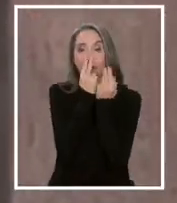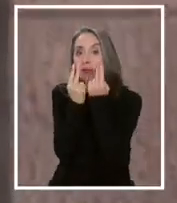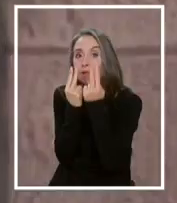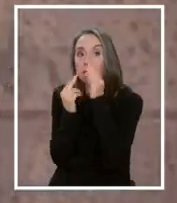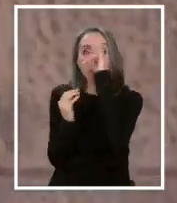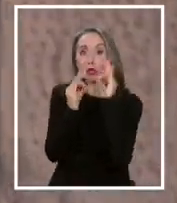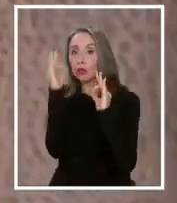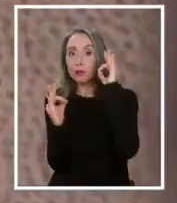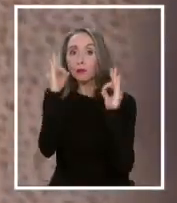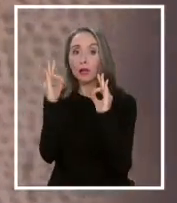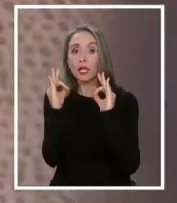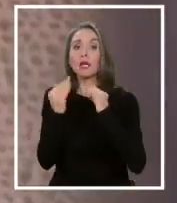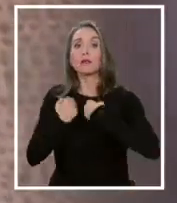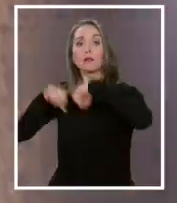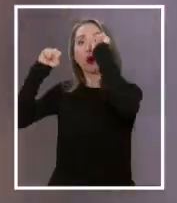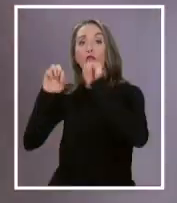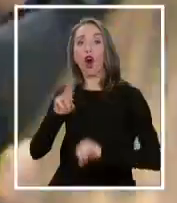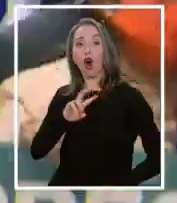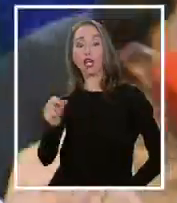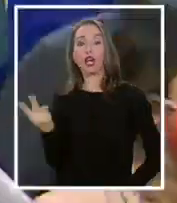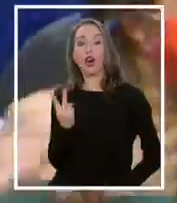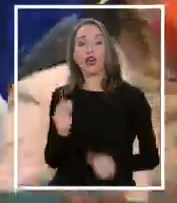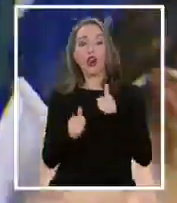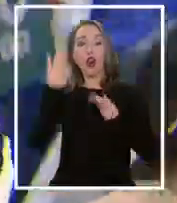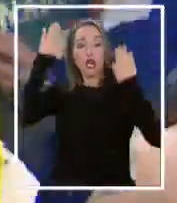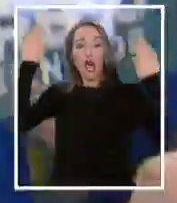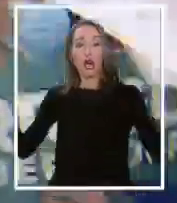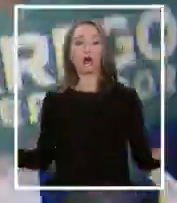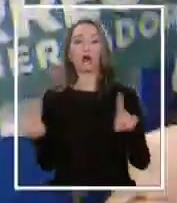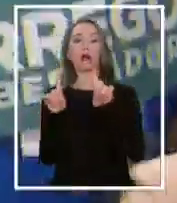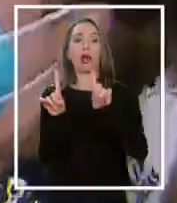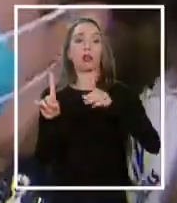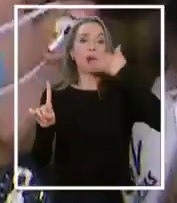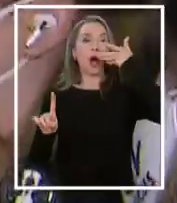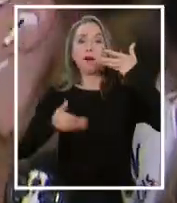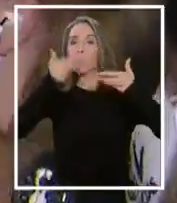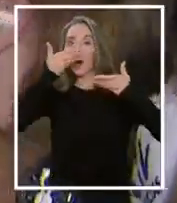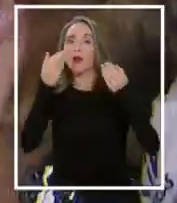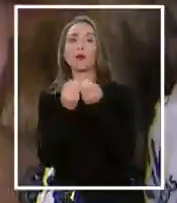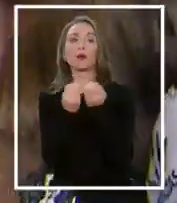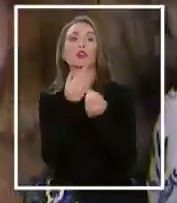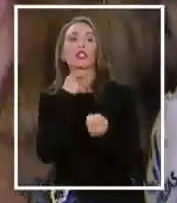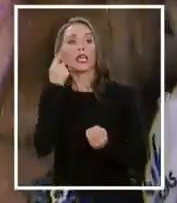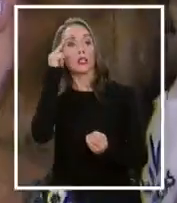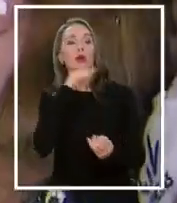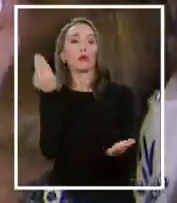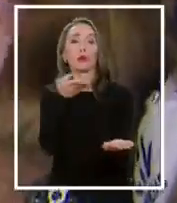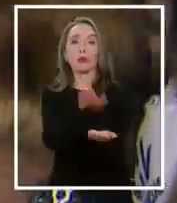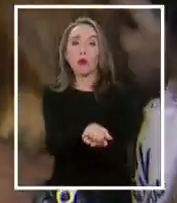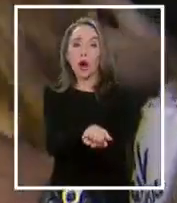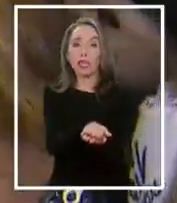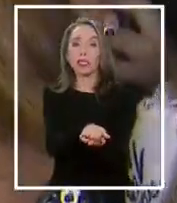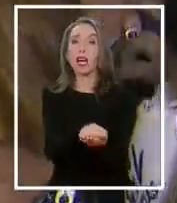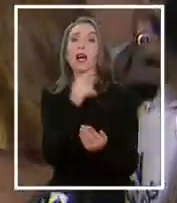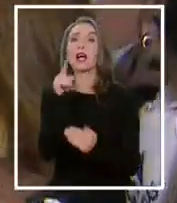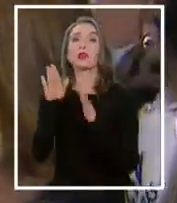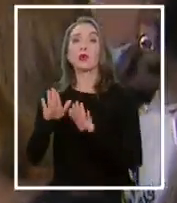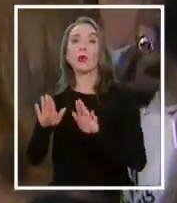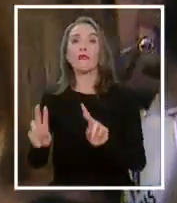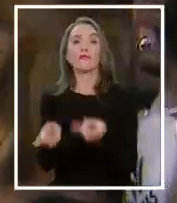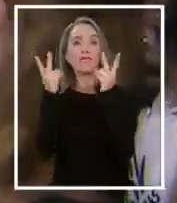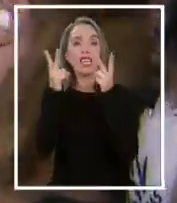tras la confirmación del triunfo borrego ambos candidatos se hicieron su declaración muchos quisieron darla por bueno y